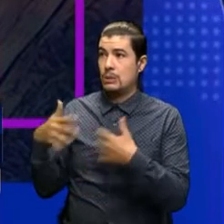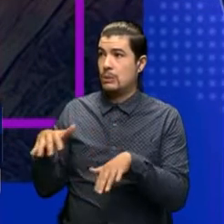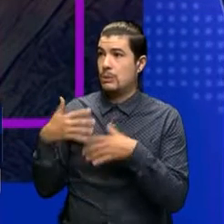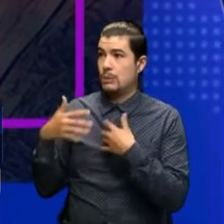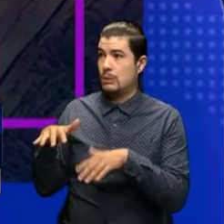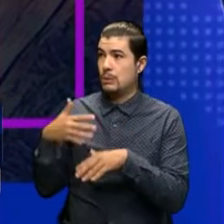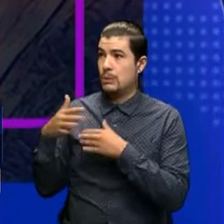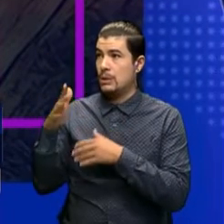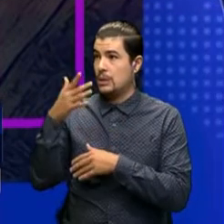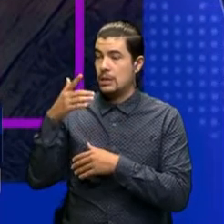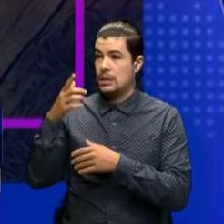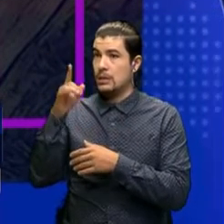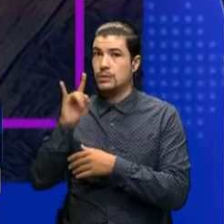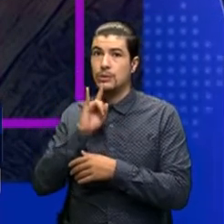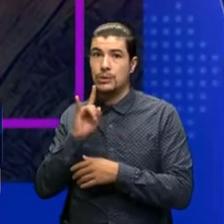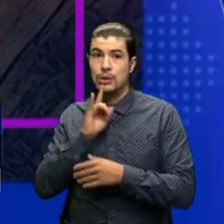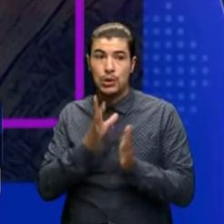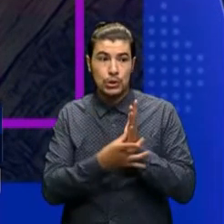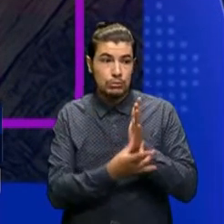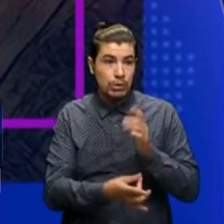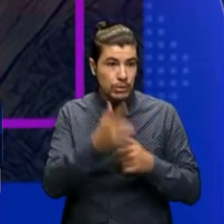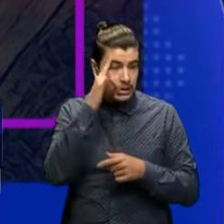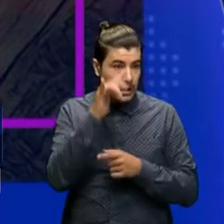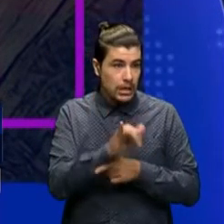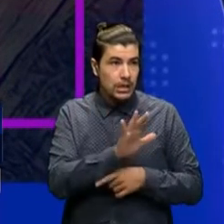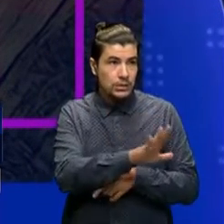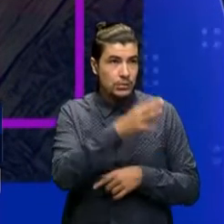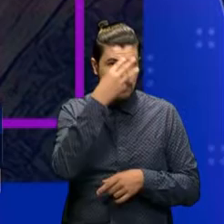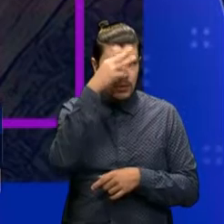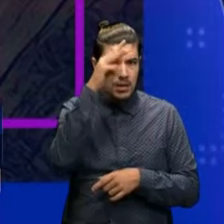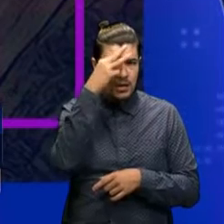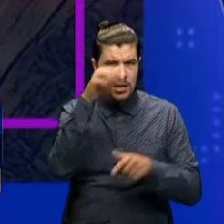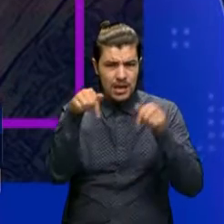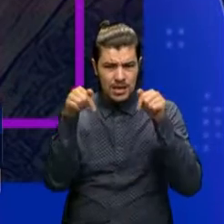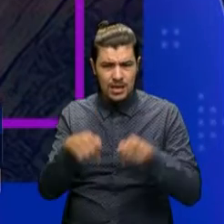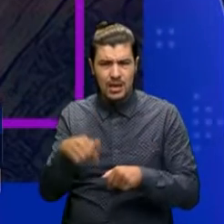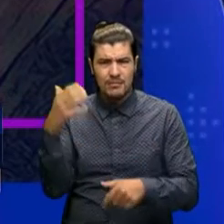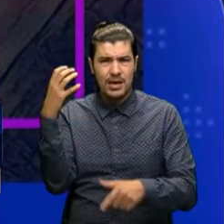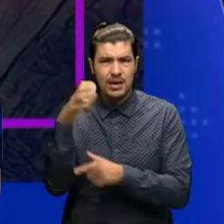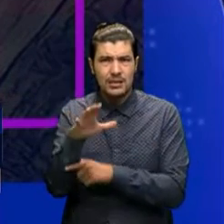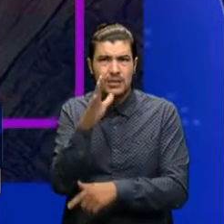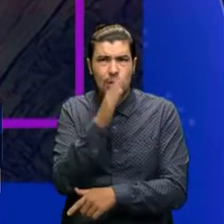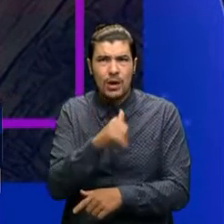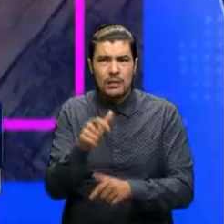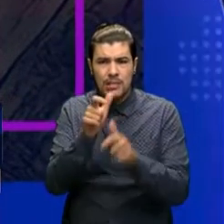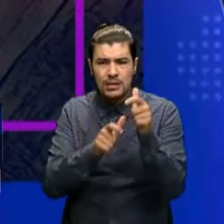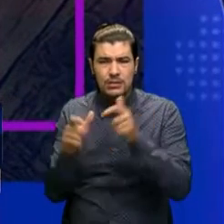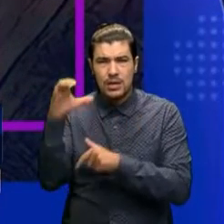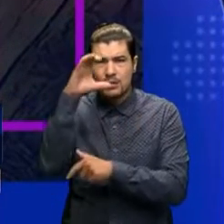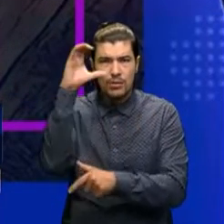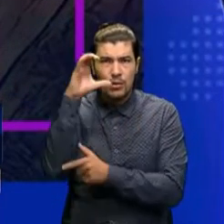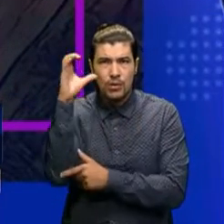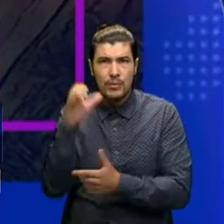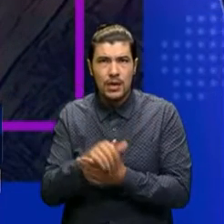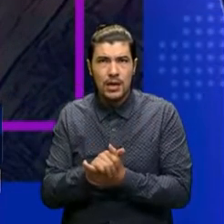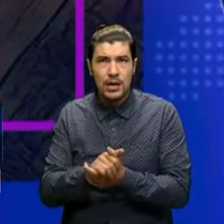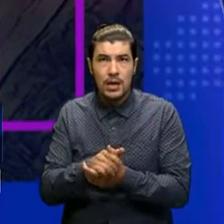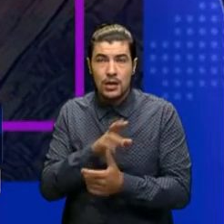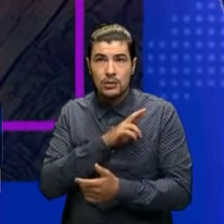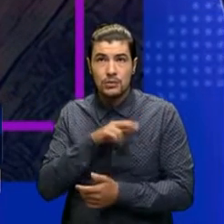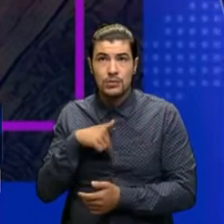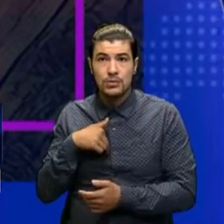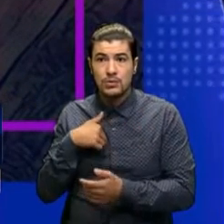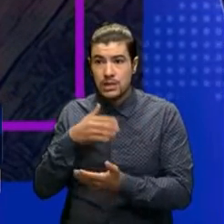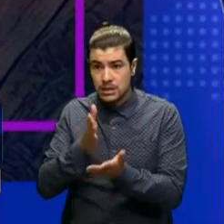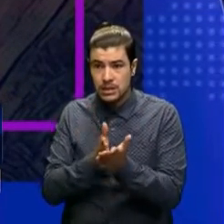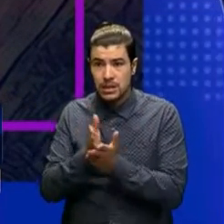media se cree gringa y los pobres se creen mexicanos en el país no hay colombianos todavía le hacemos la